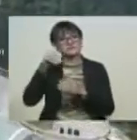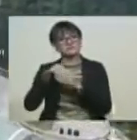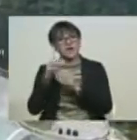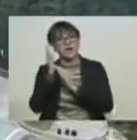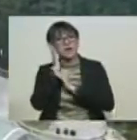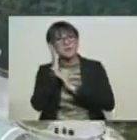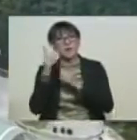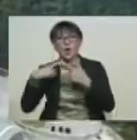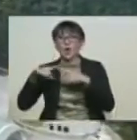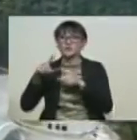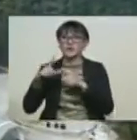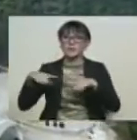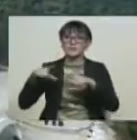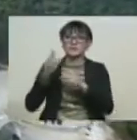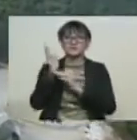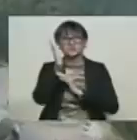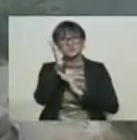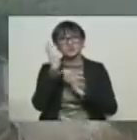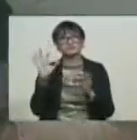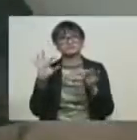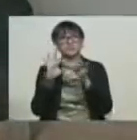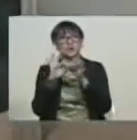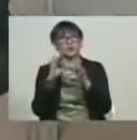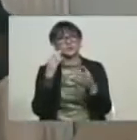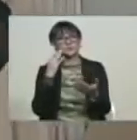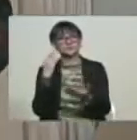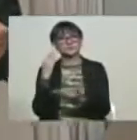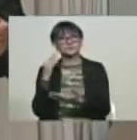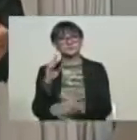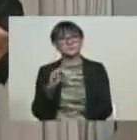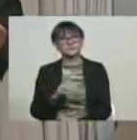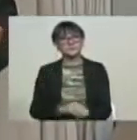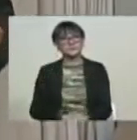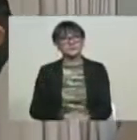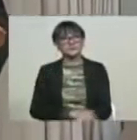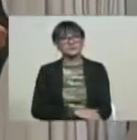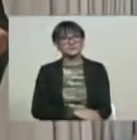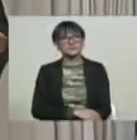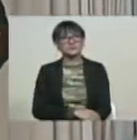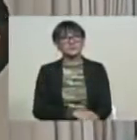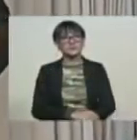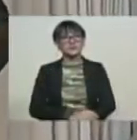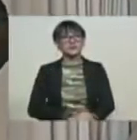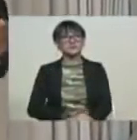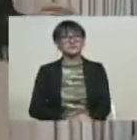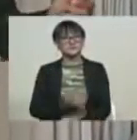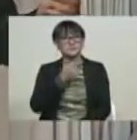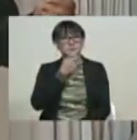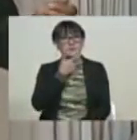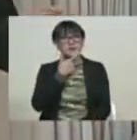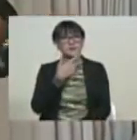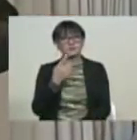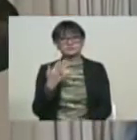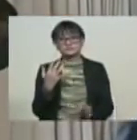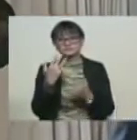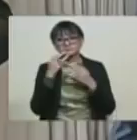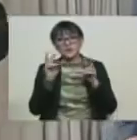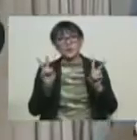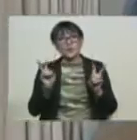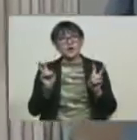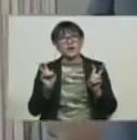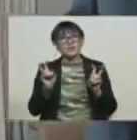otra. Se interconectan, como dice el vicepresidente ejecutivo. Bueno, muy bello, huele a nuevo, huele a